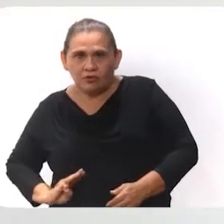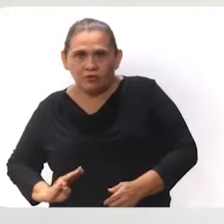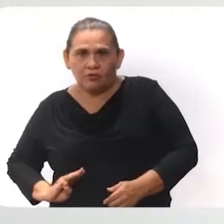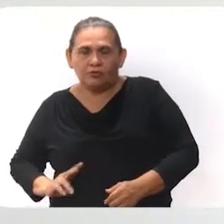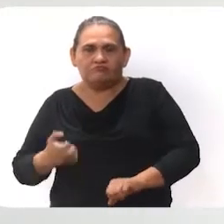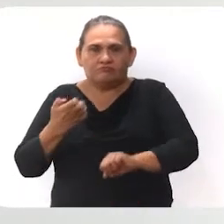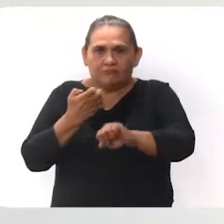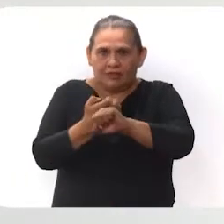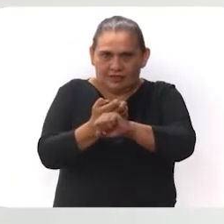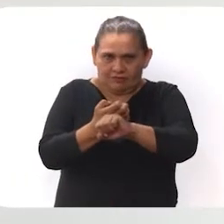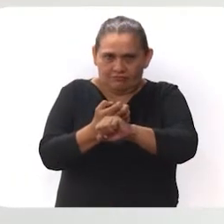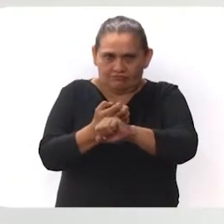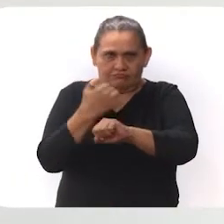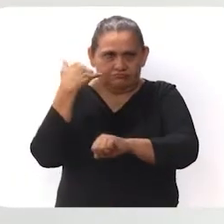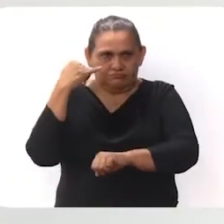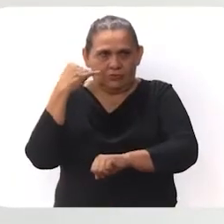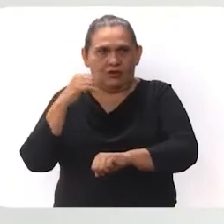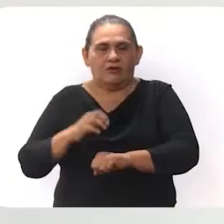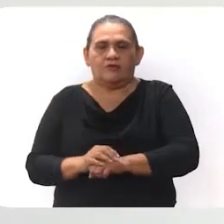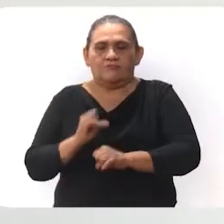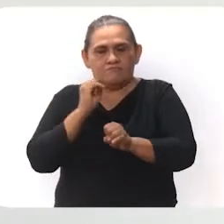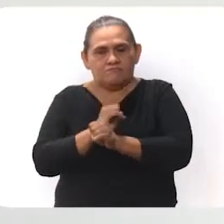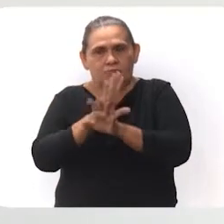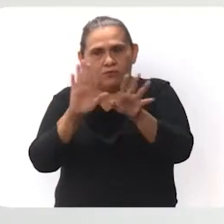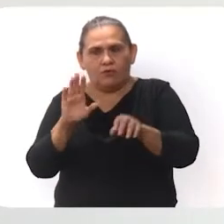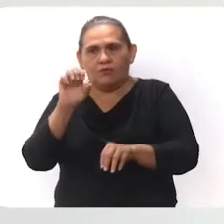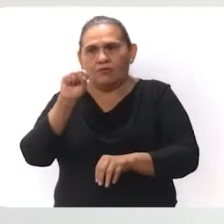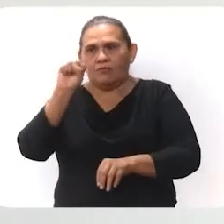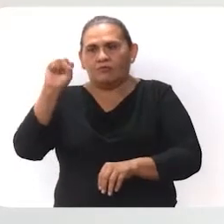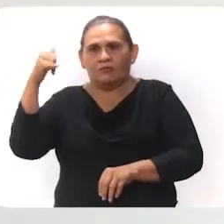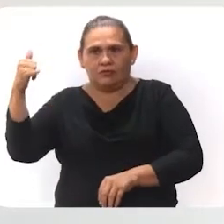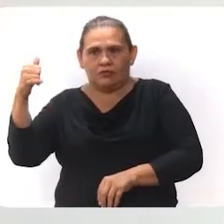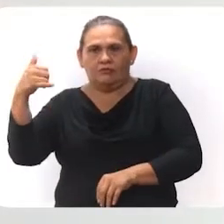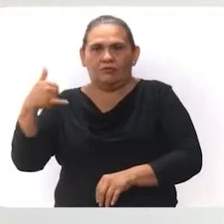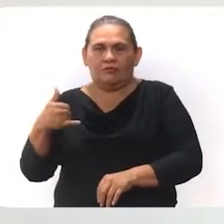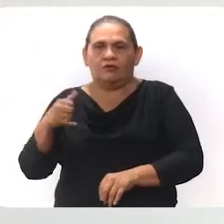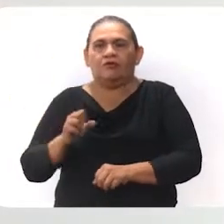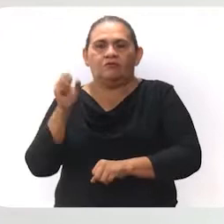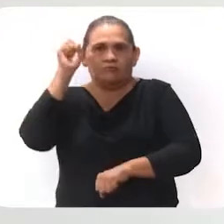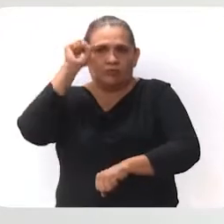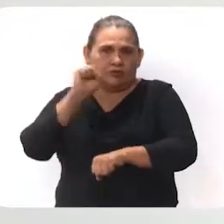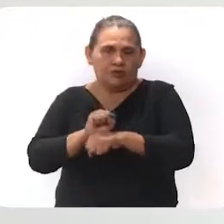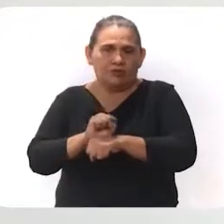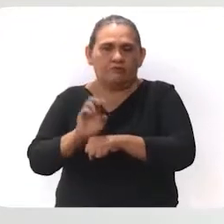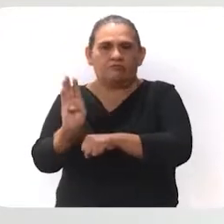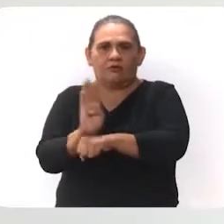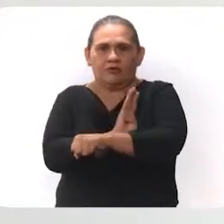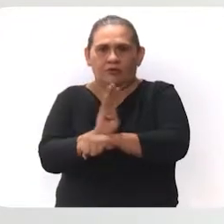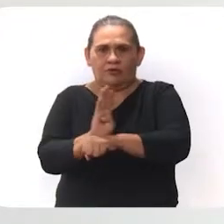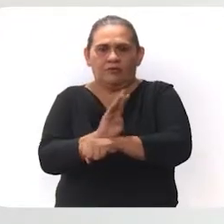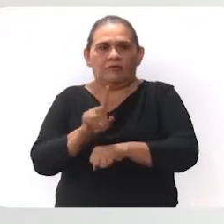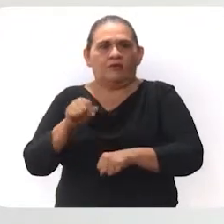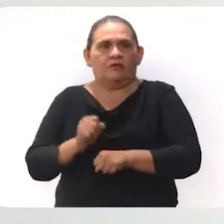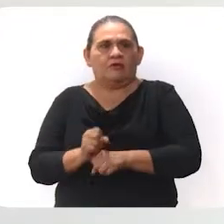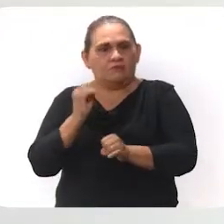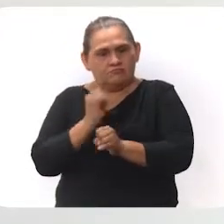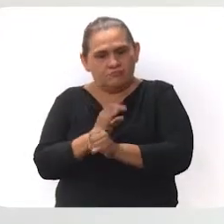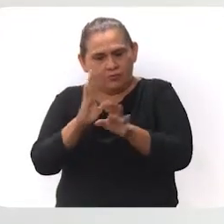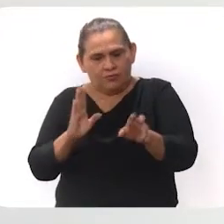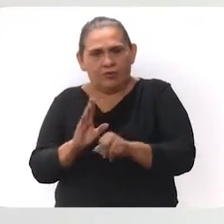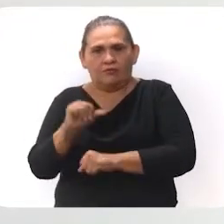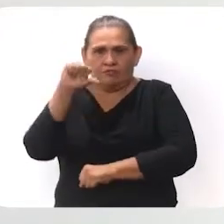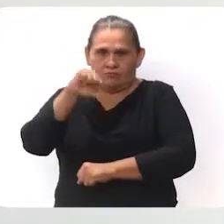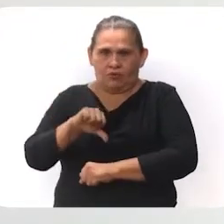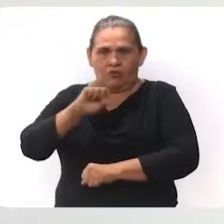del interior del estado, informaron la Secretaría de Salud Estatal y la Secretaría de Bienestar. Este es el parte médico de